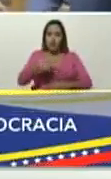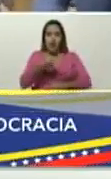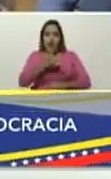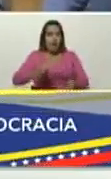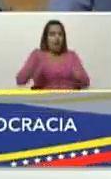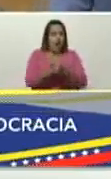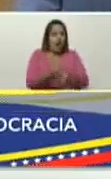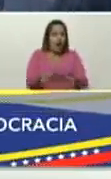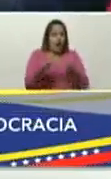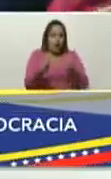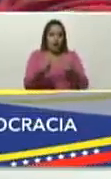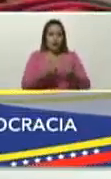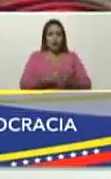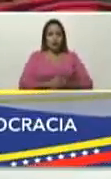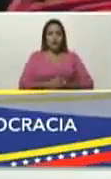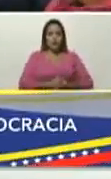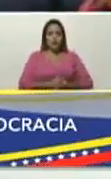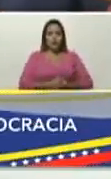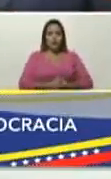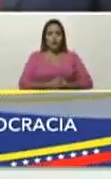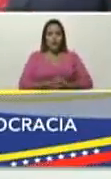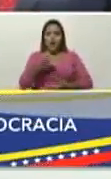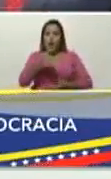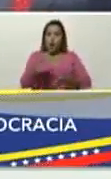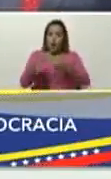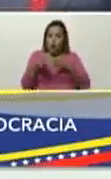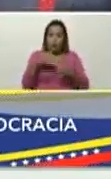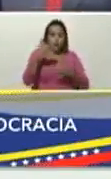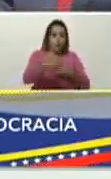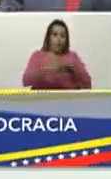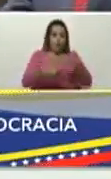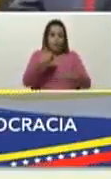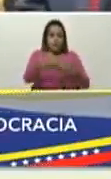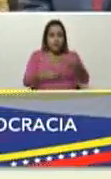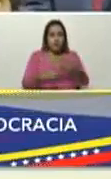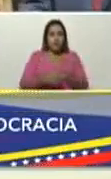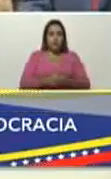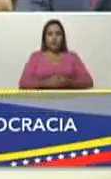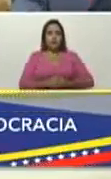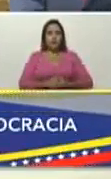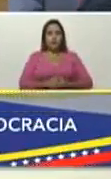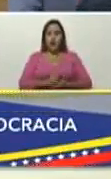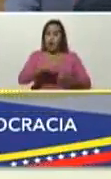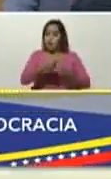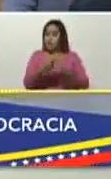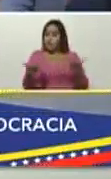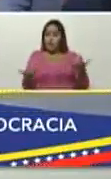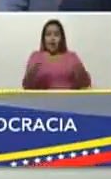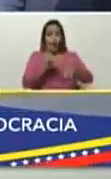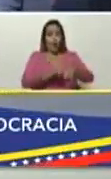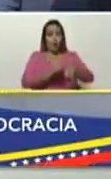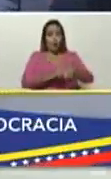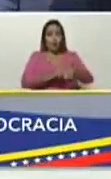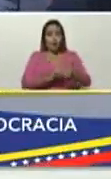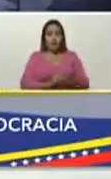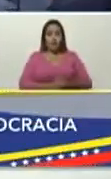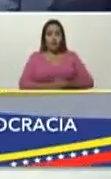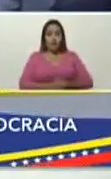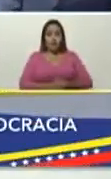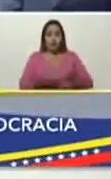cómo? Las hemos logrado a pulso. Entonces llegó el momento, desde nuestra